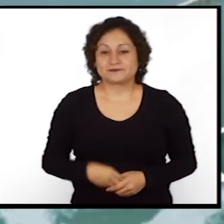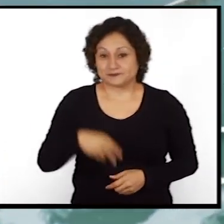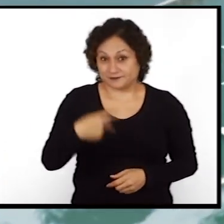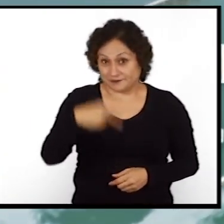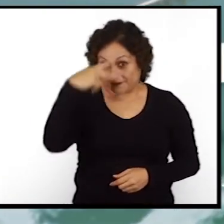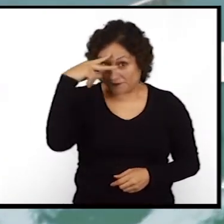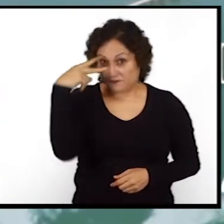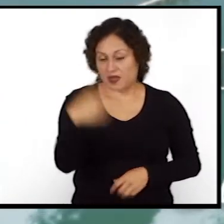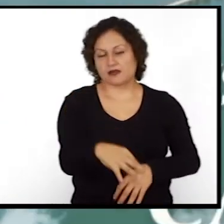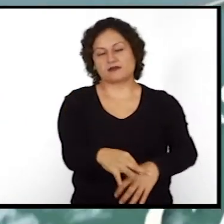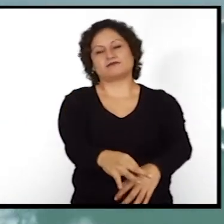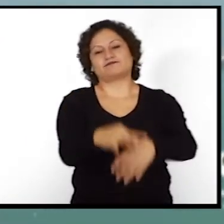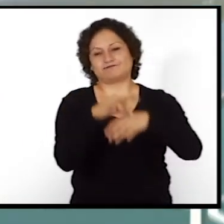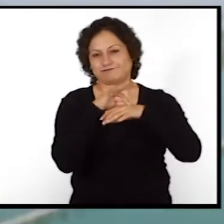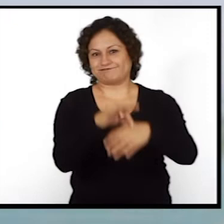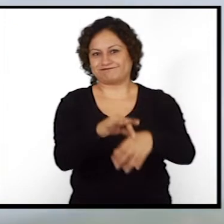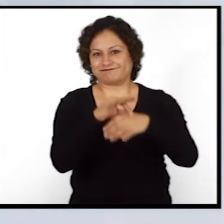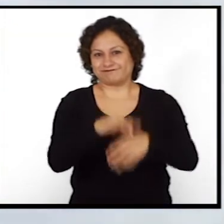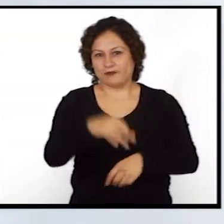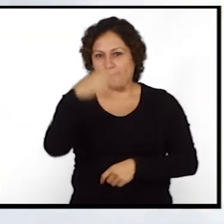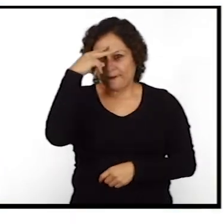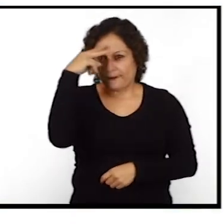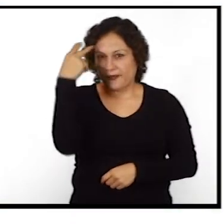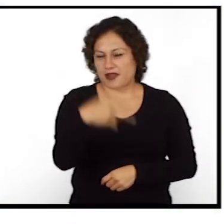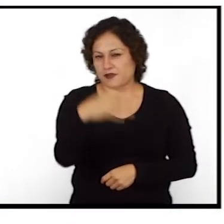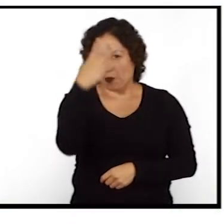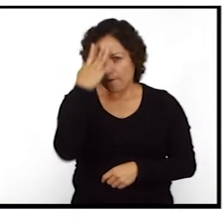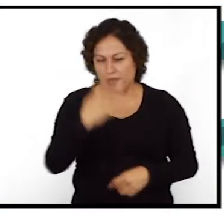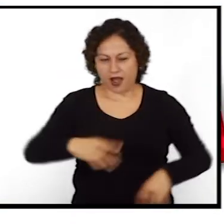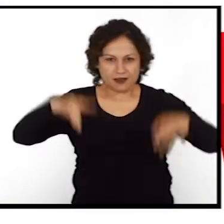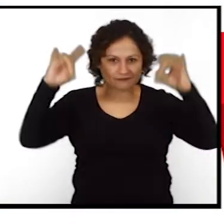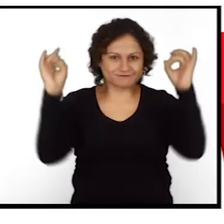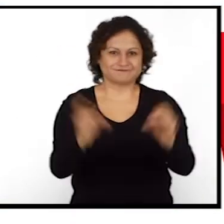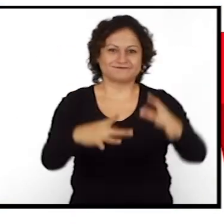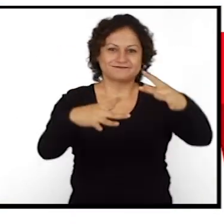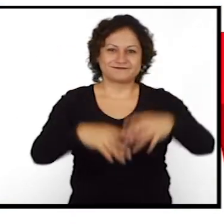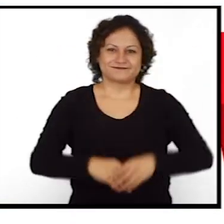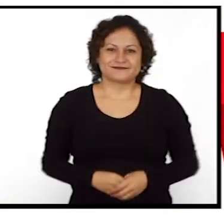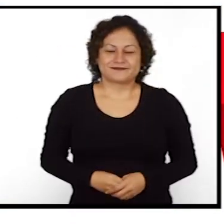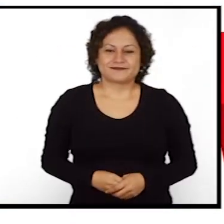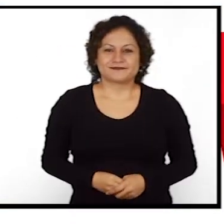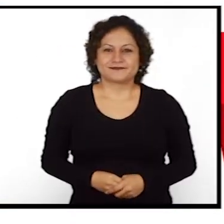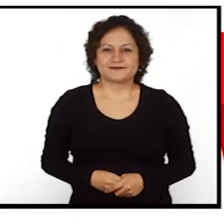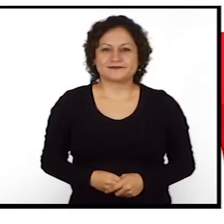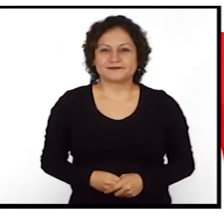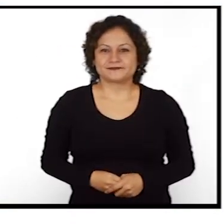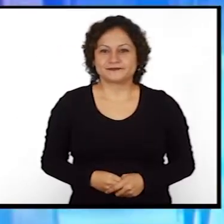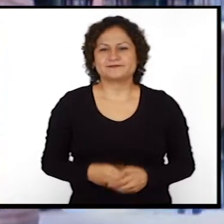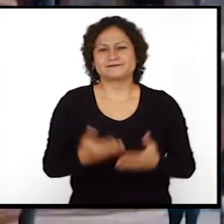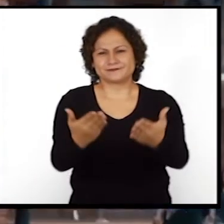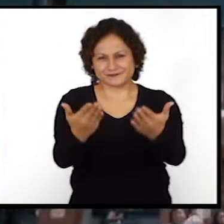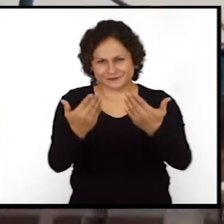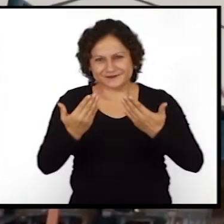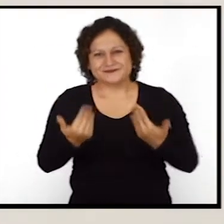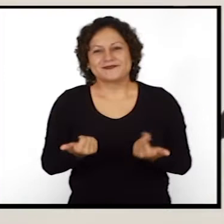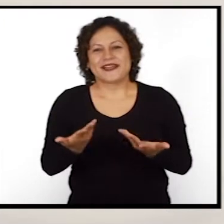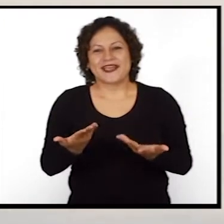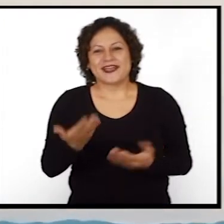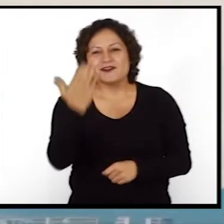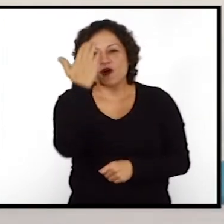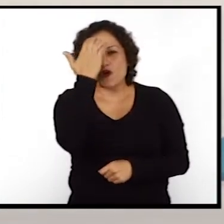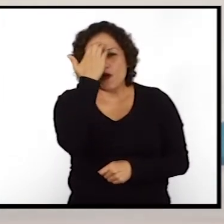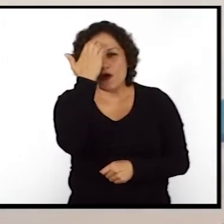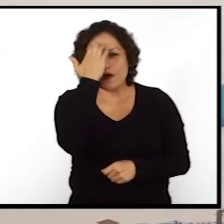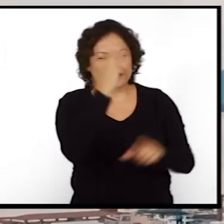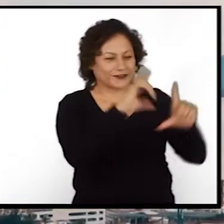Esto es el México real. Esto es el México mágico. Déjate llevar por